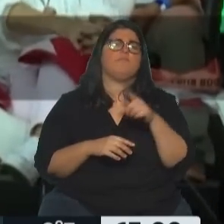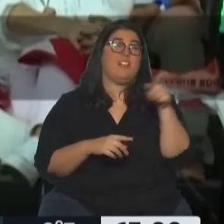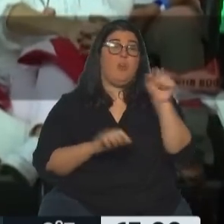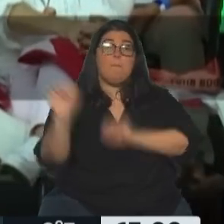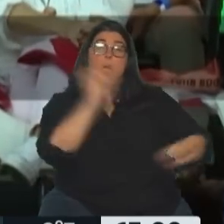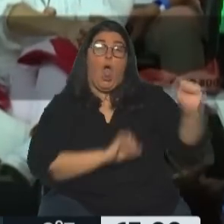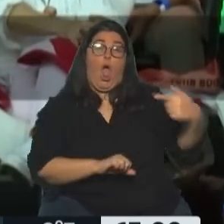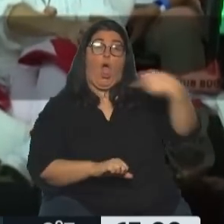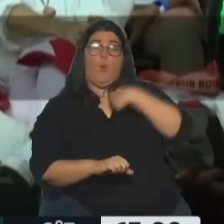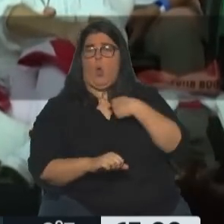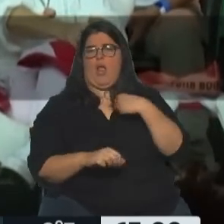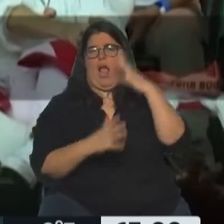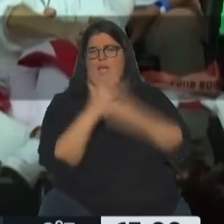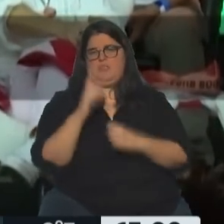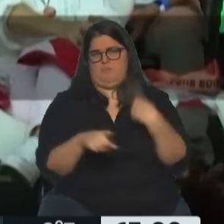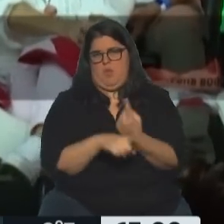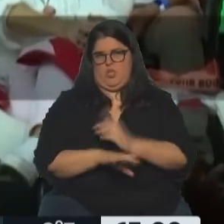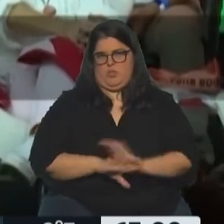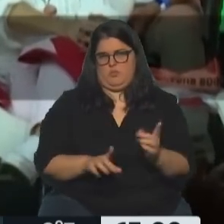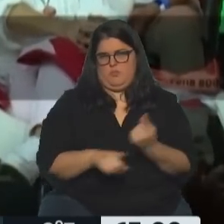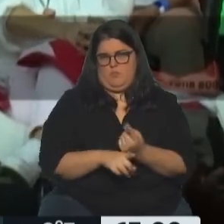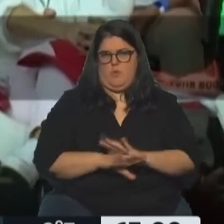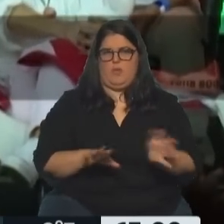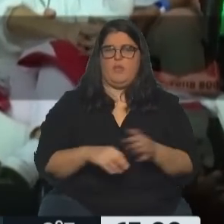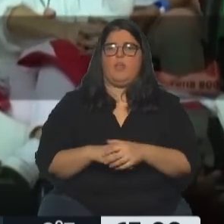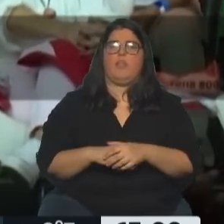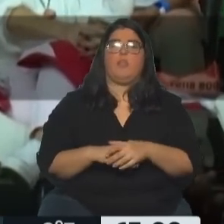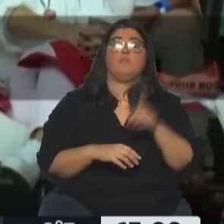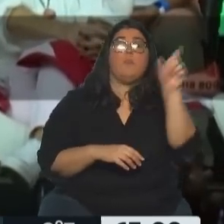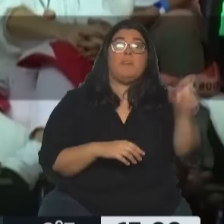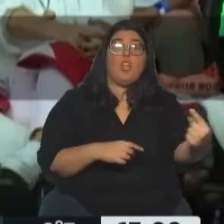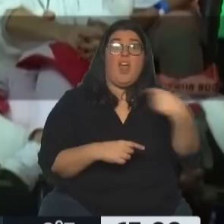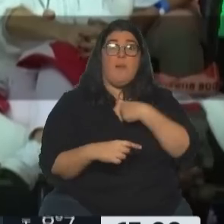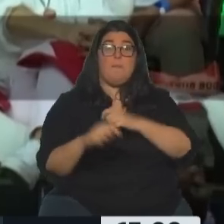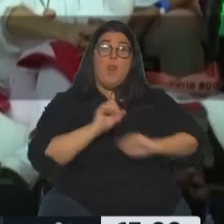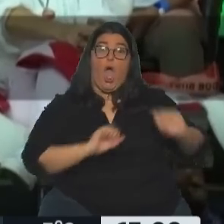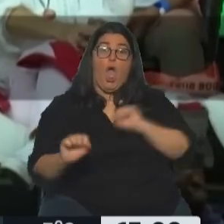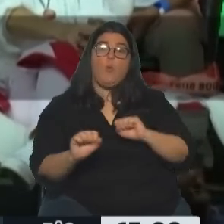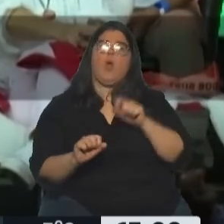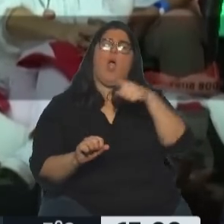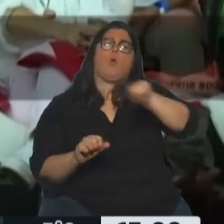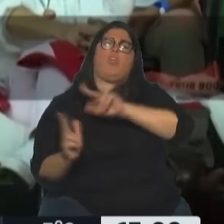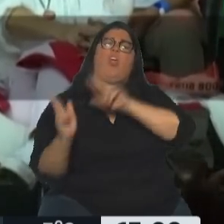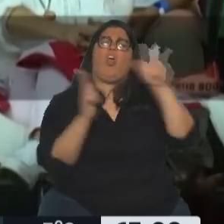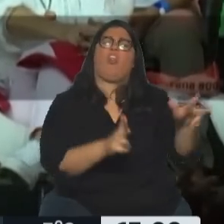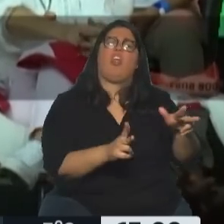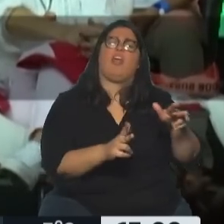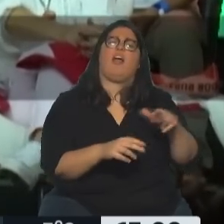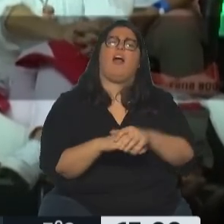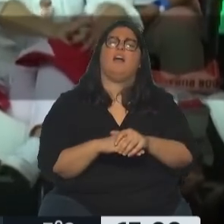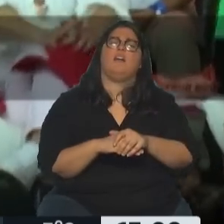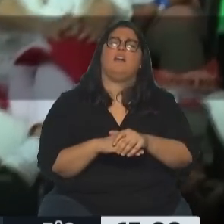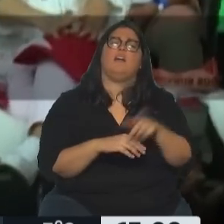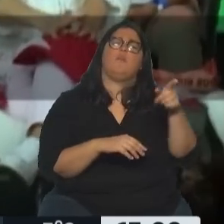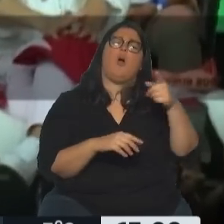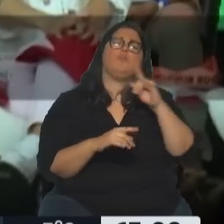que aceitar a provocação. Se alguém provocar vocês, mande ele morder o próprio rabo